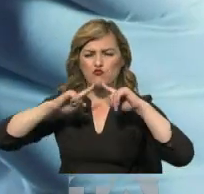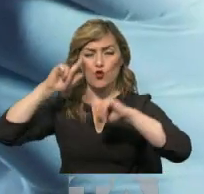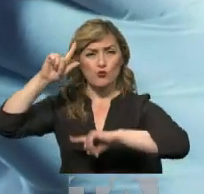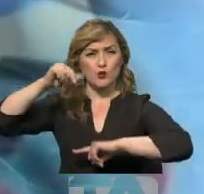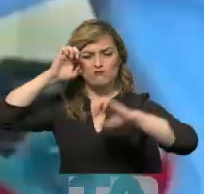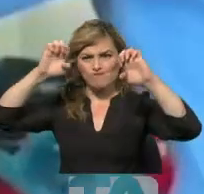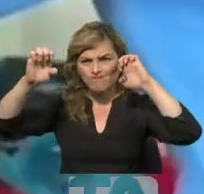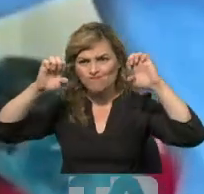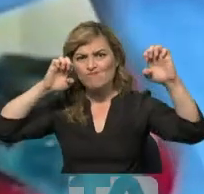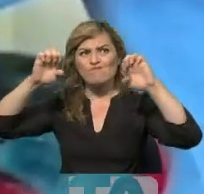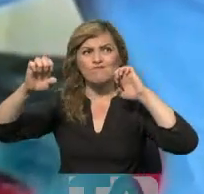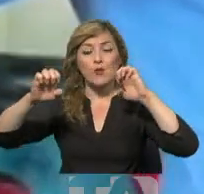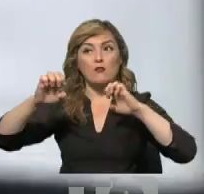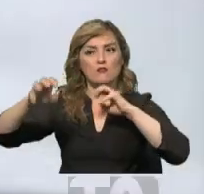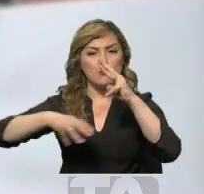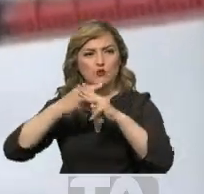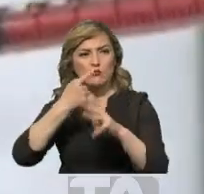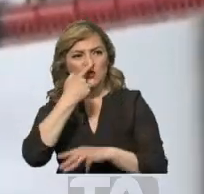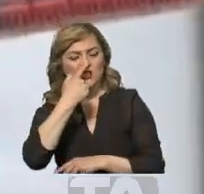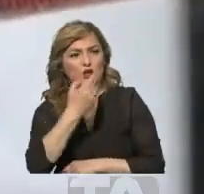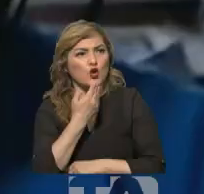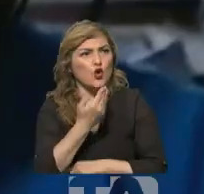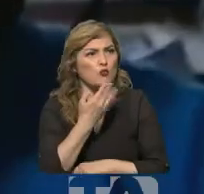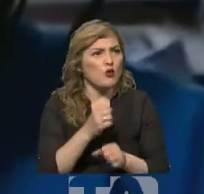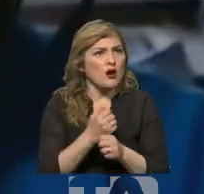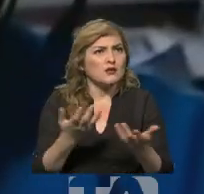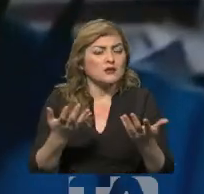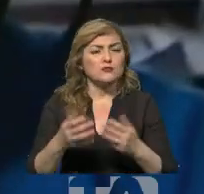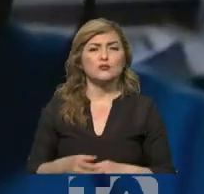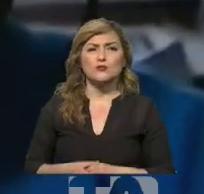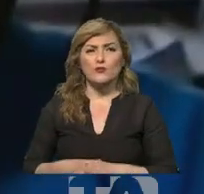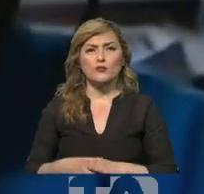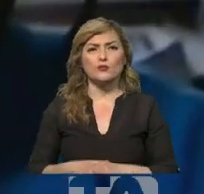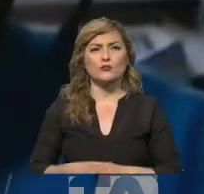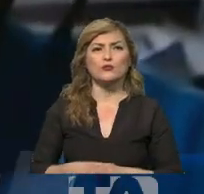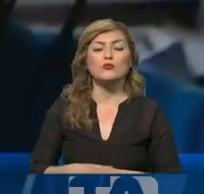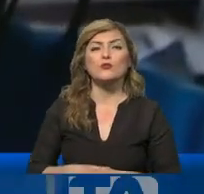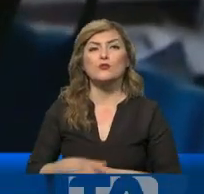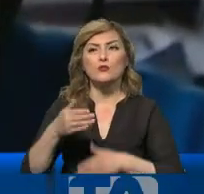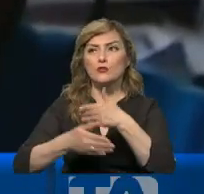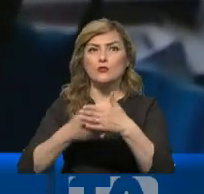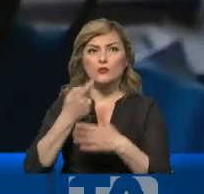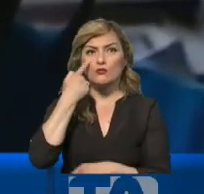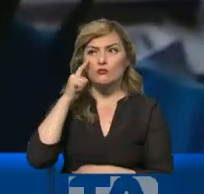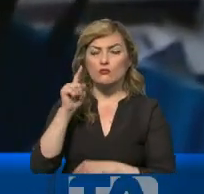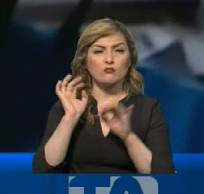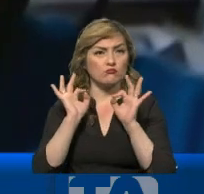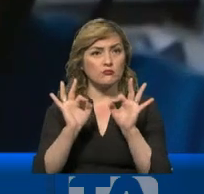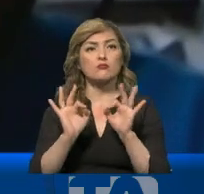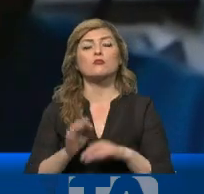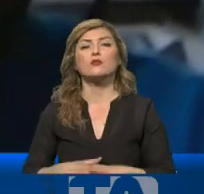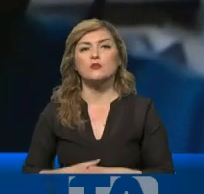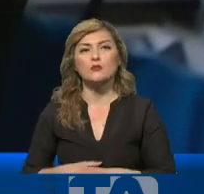esta estrategia que ya genera interés de otras naciones sudamericanas. Han mirado con buenos ojos el proceso que sigue mi